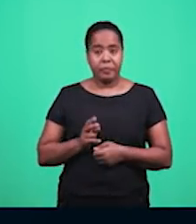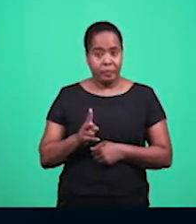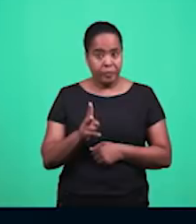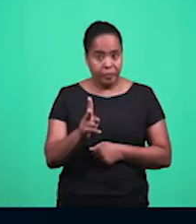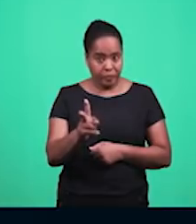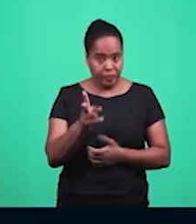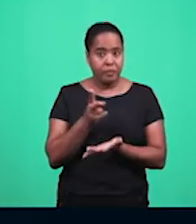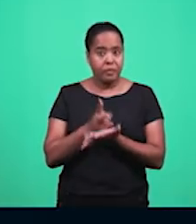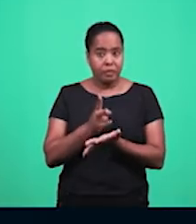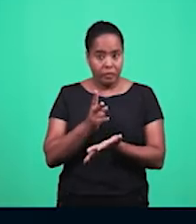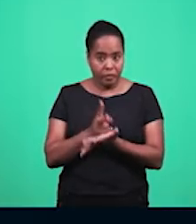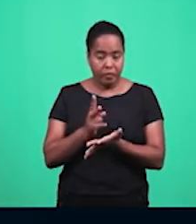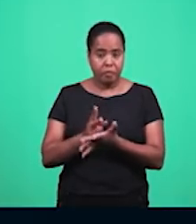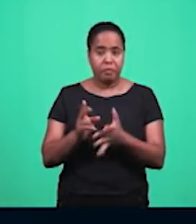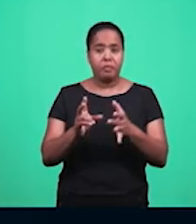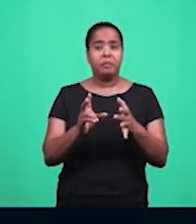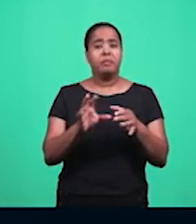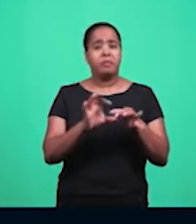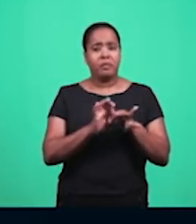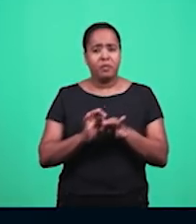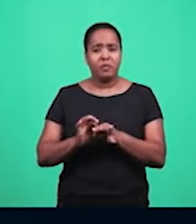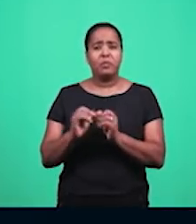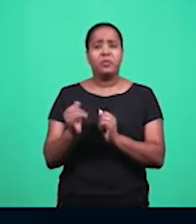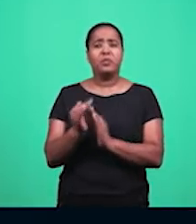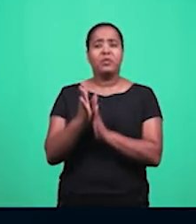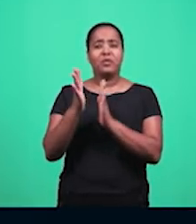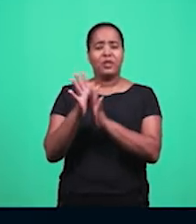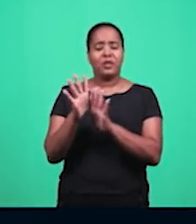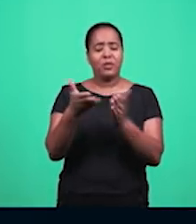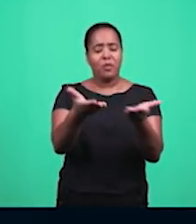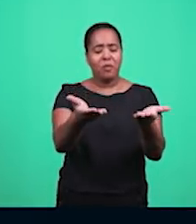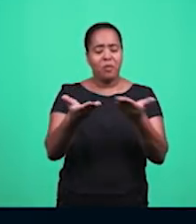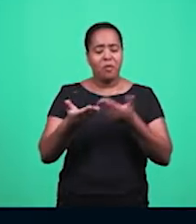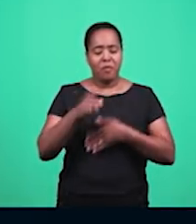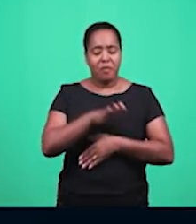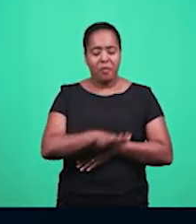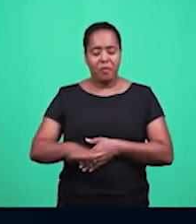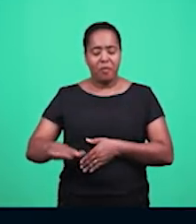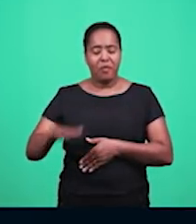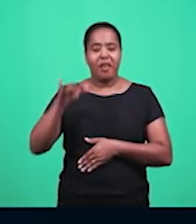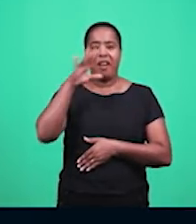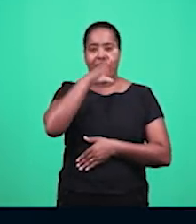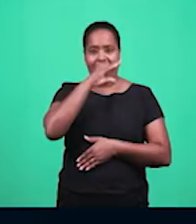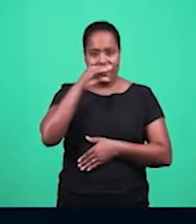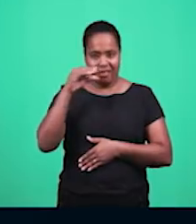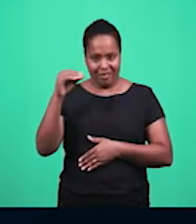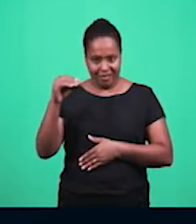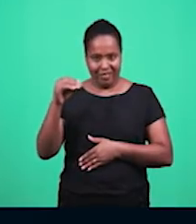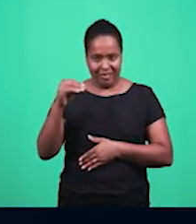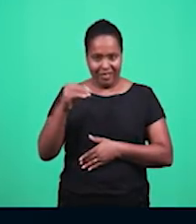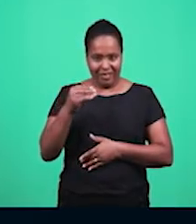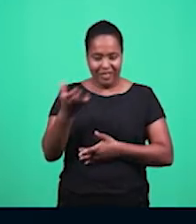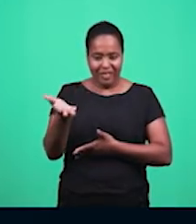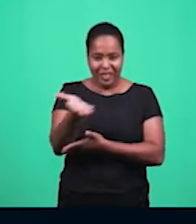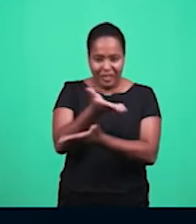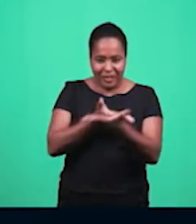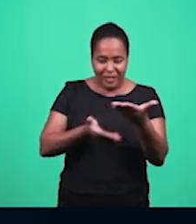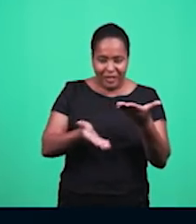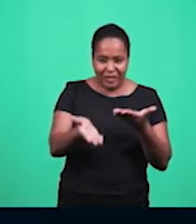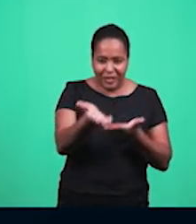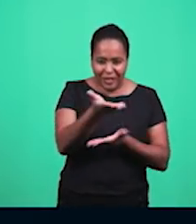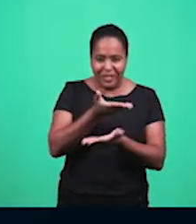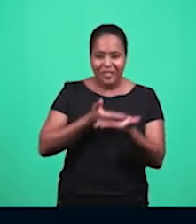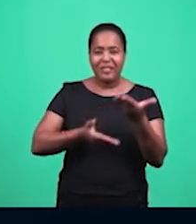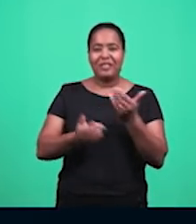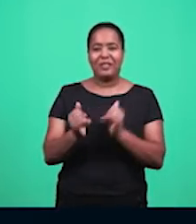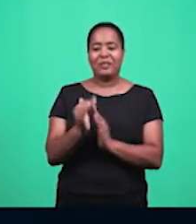continuar en esta misma comunión alabando al señor invitando a los niños intermedios y adolescentes también que puedan